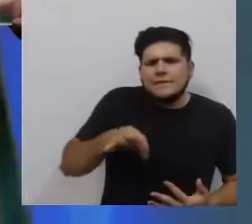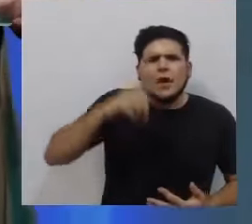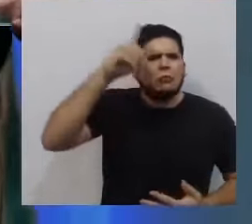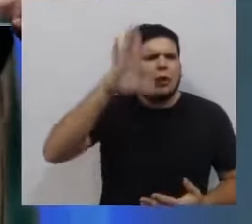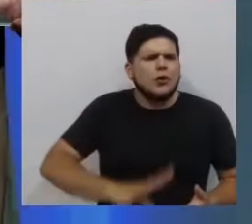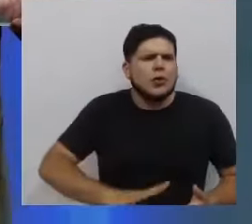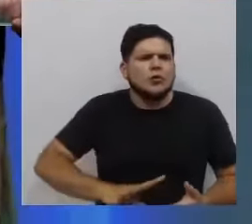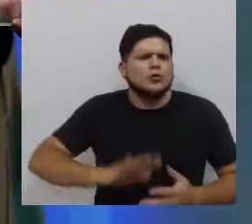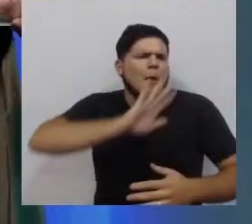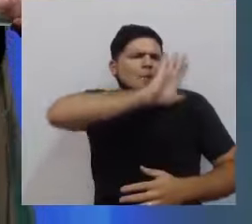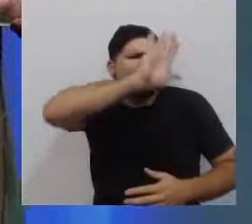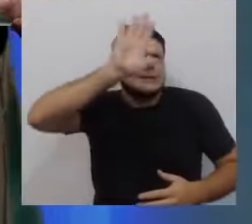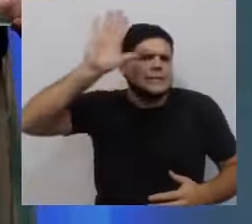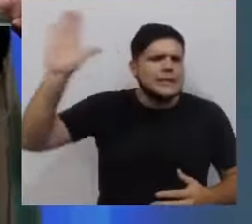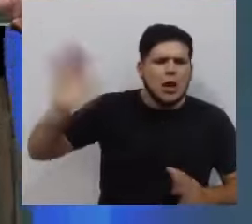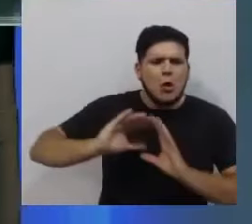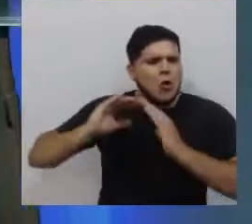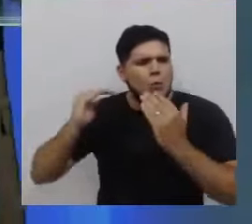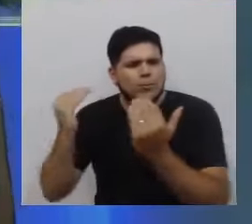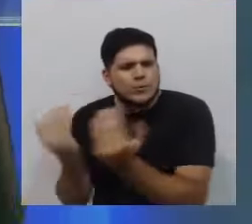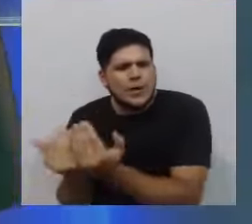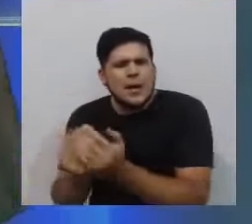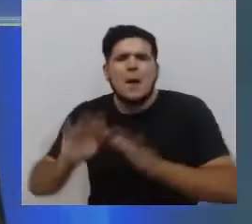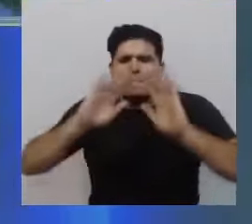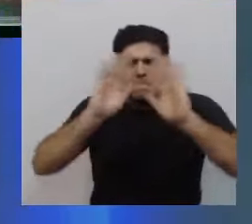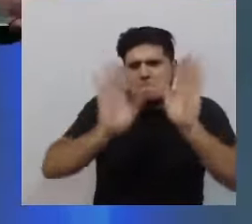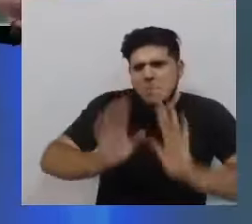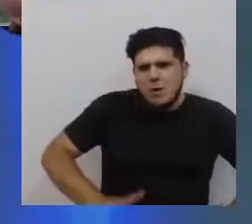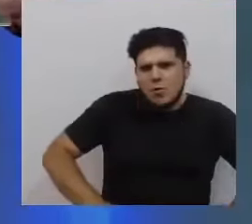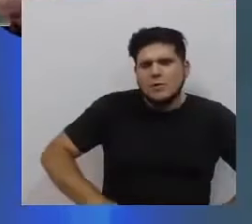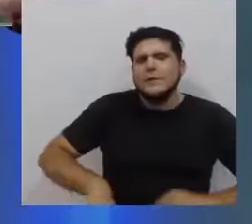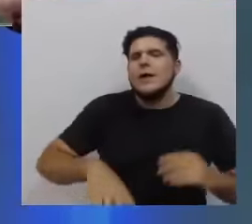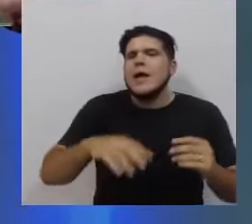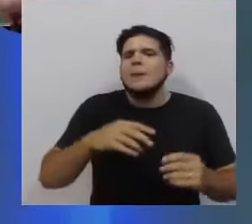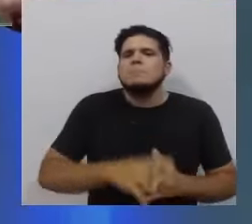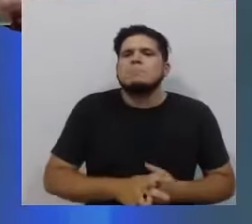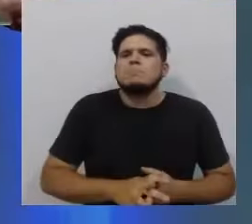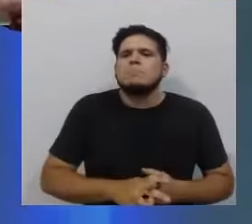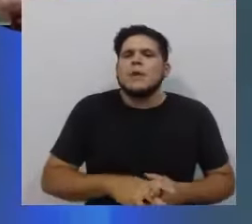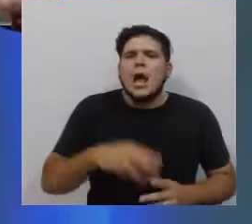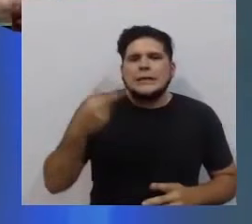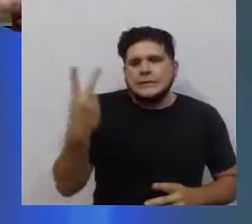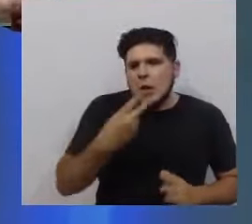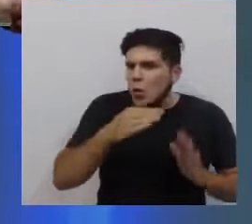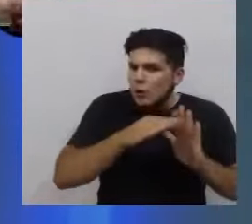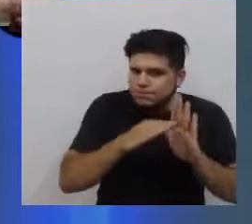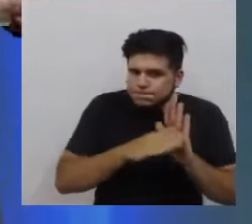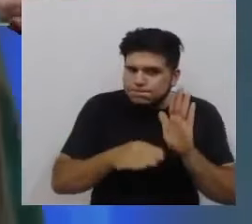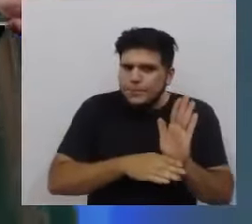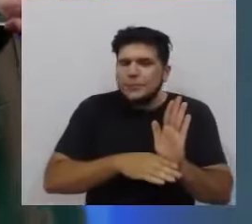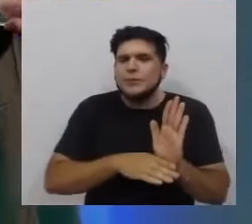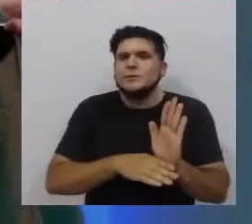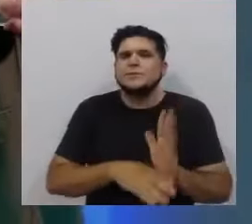el único que crea y sigue creando se llama dios a ese a toda la gloria todos los días y si